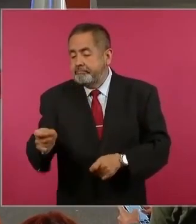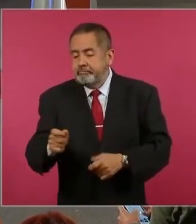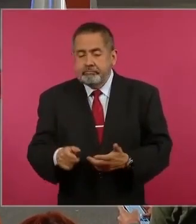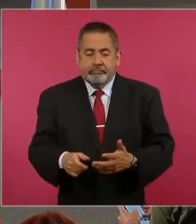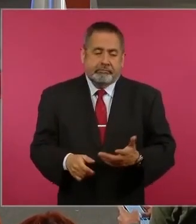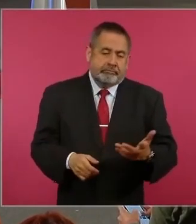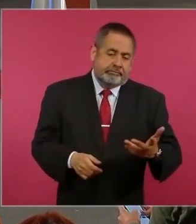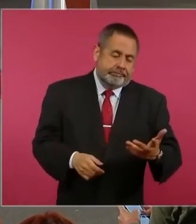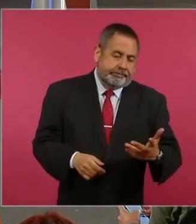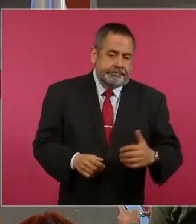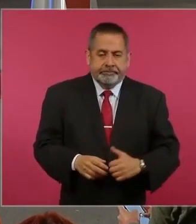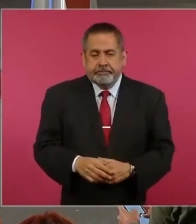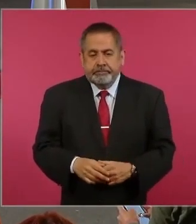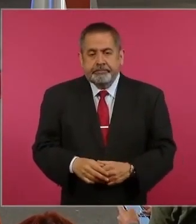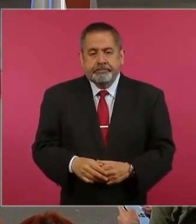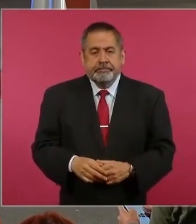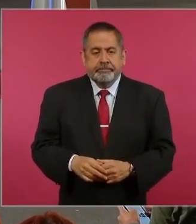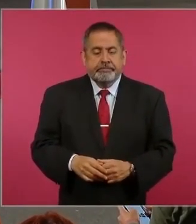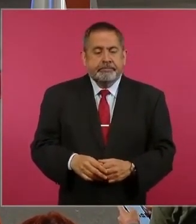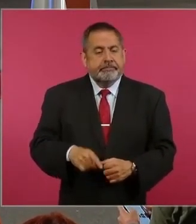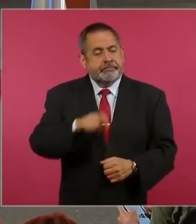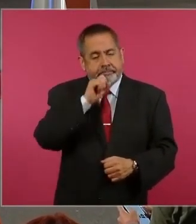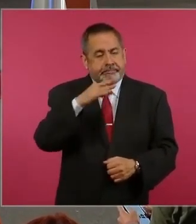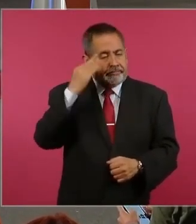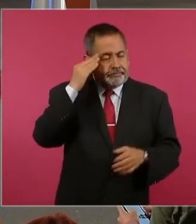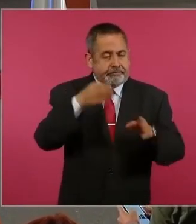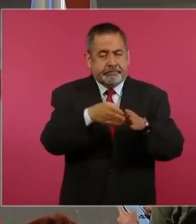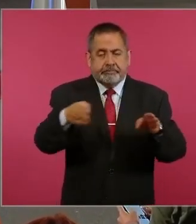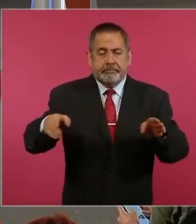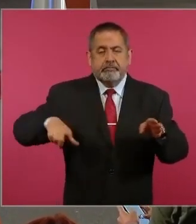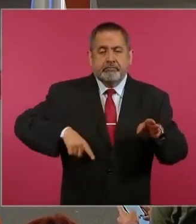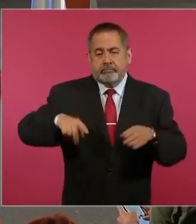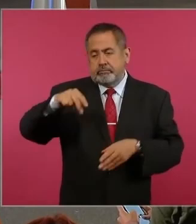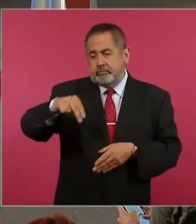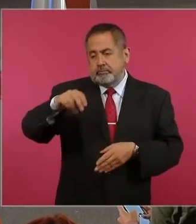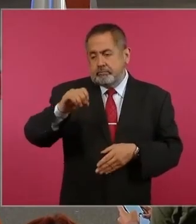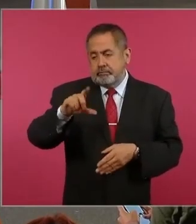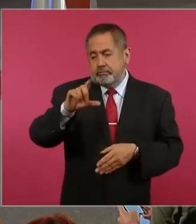los gobiernos neoliberales estaban al servicio